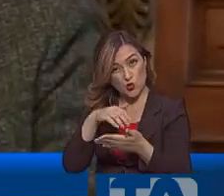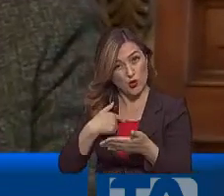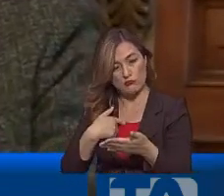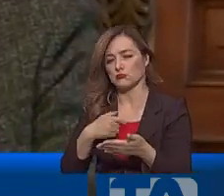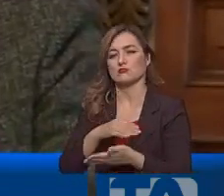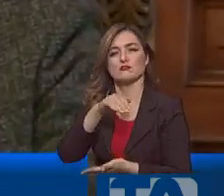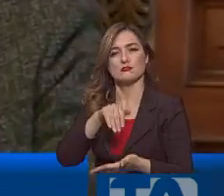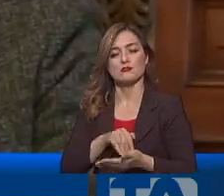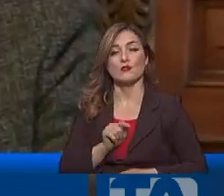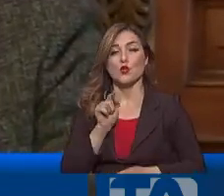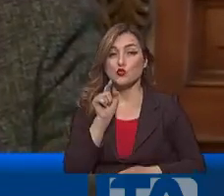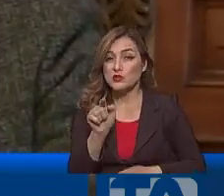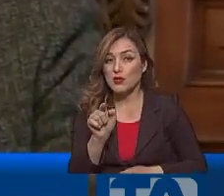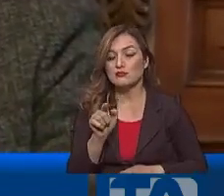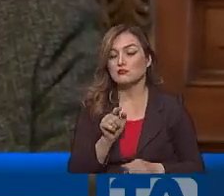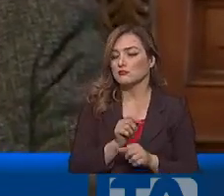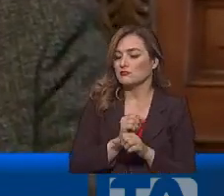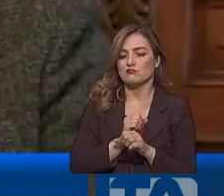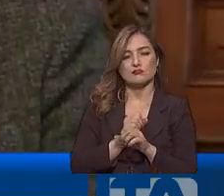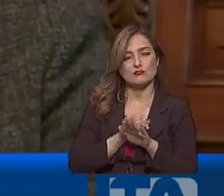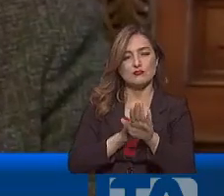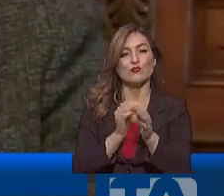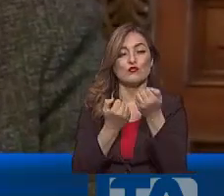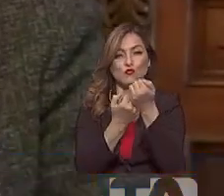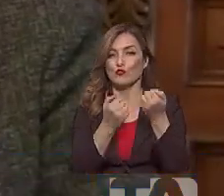con todo nuestro respaldo, con todo nuestro apoyo.